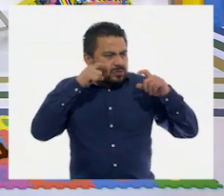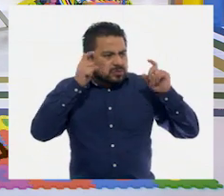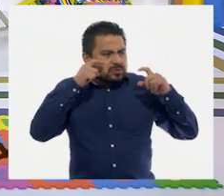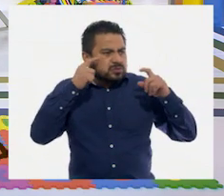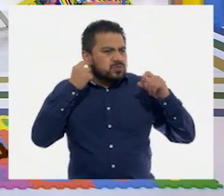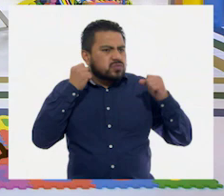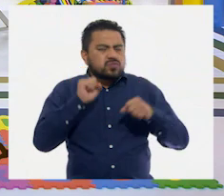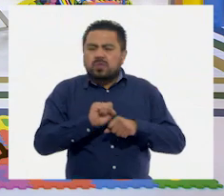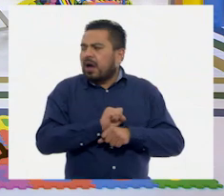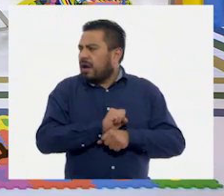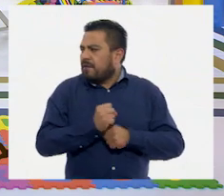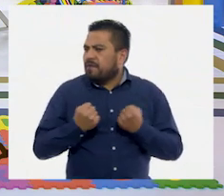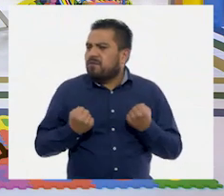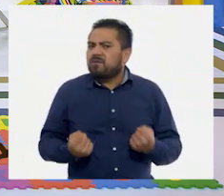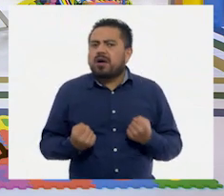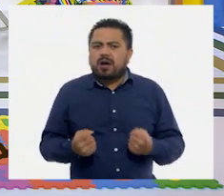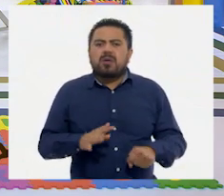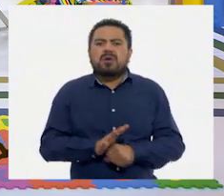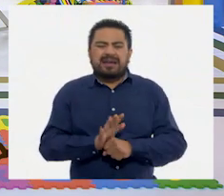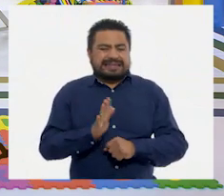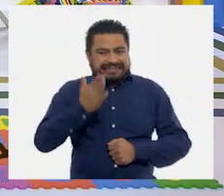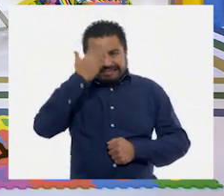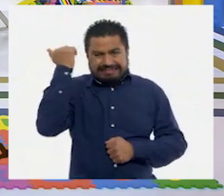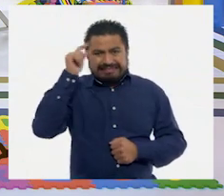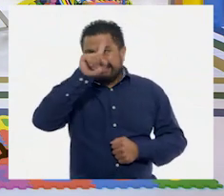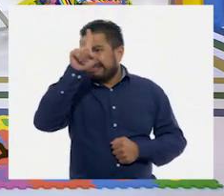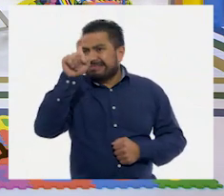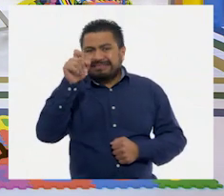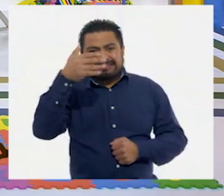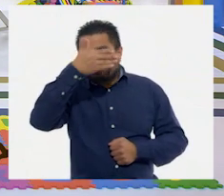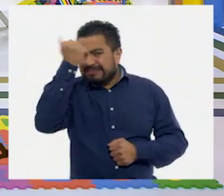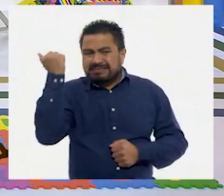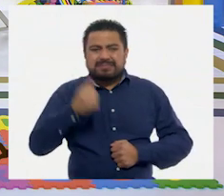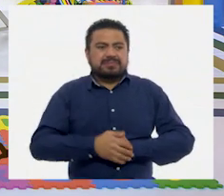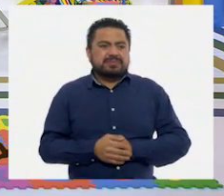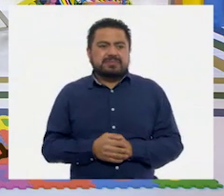o fuerte? Ay, no lo sé.